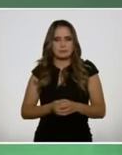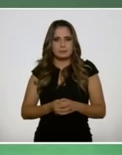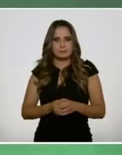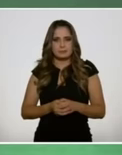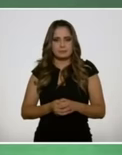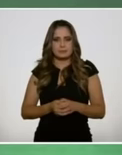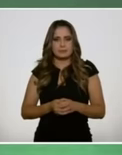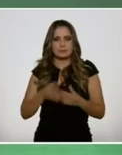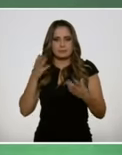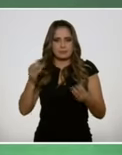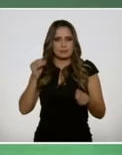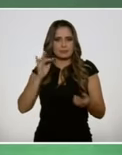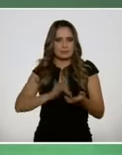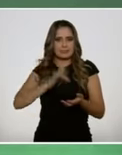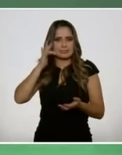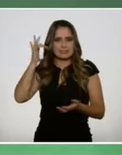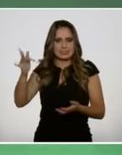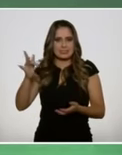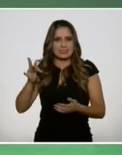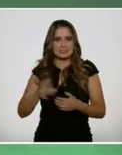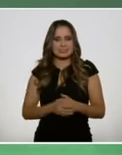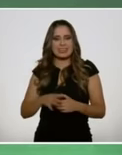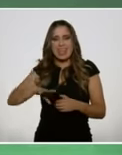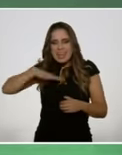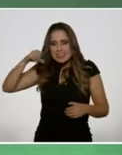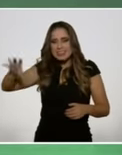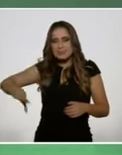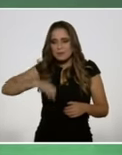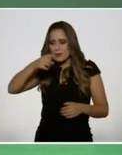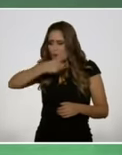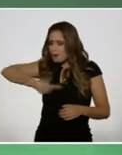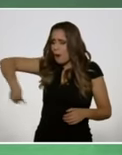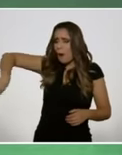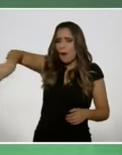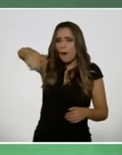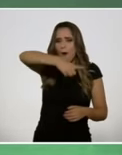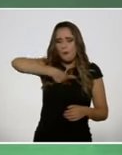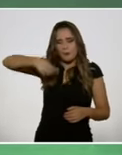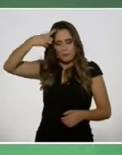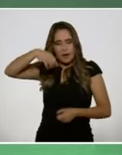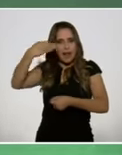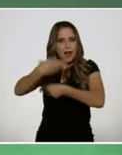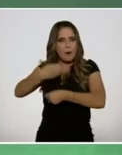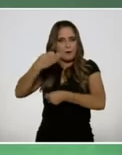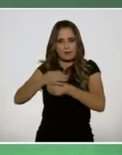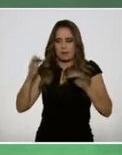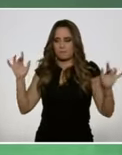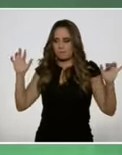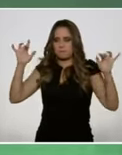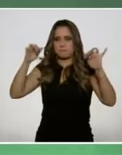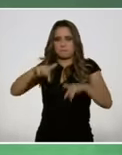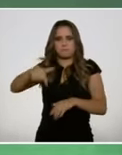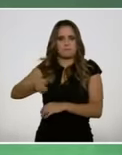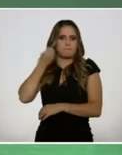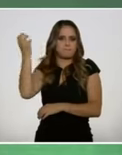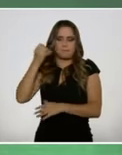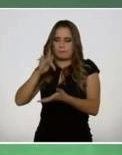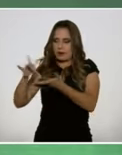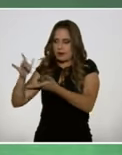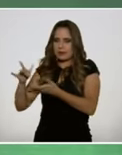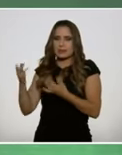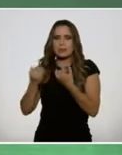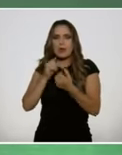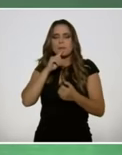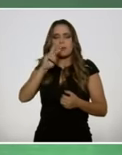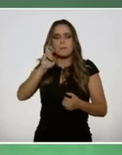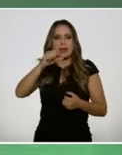aquí, porque realmente es un gran esfuerzo que hacemos para estar en estos momentos. Y así como también a la doctora